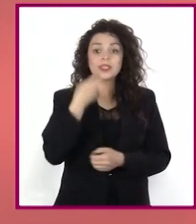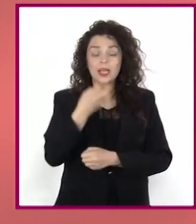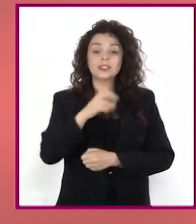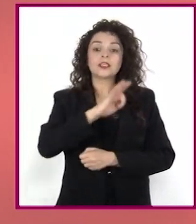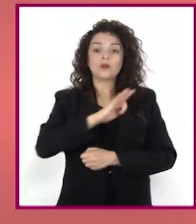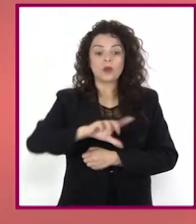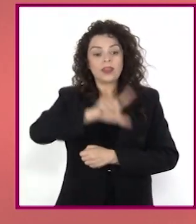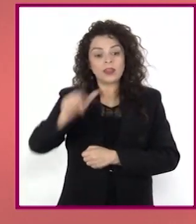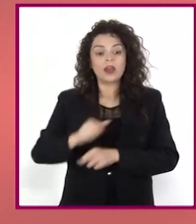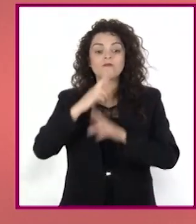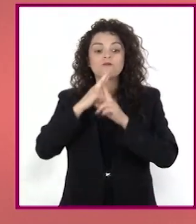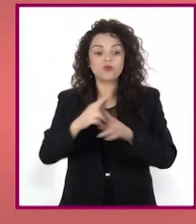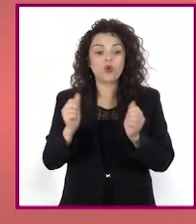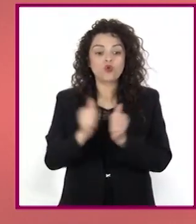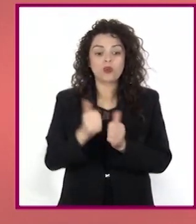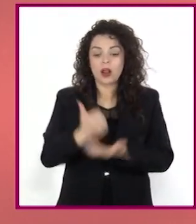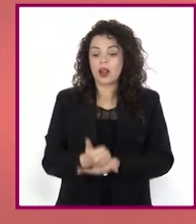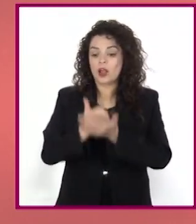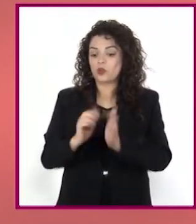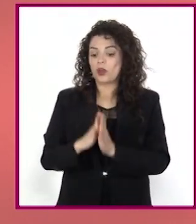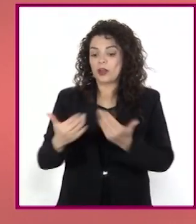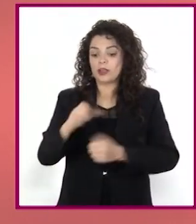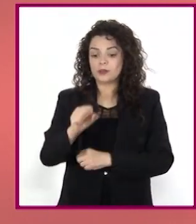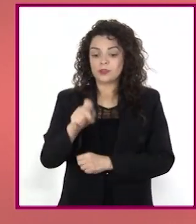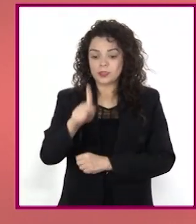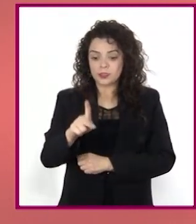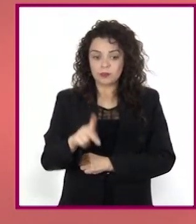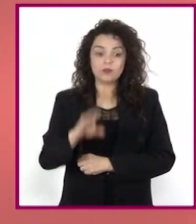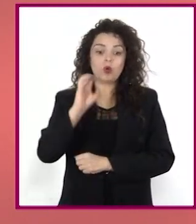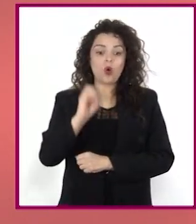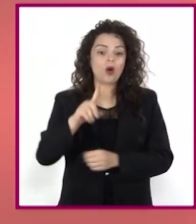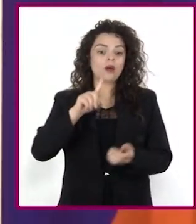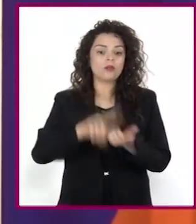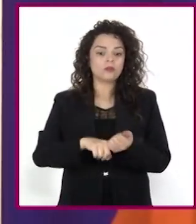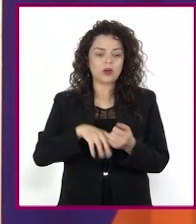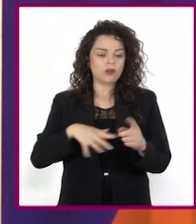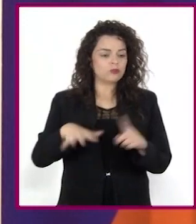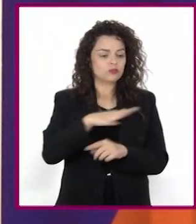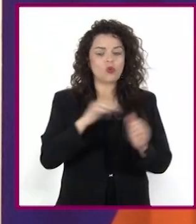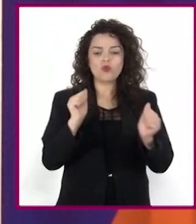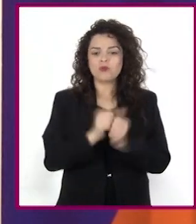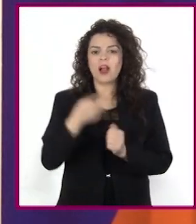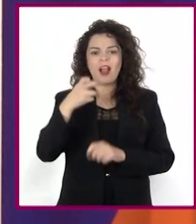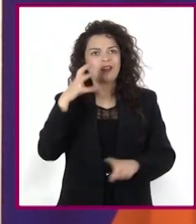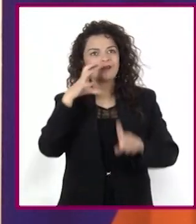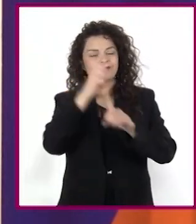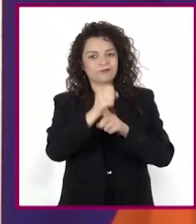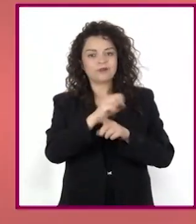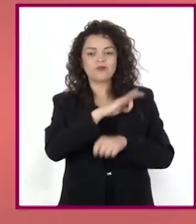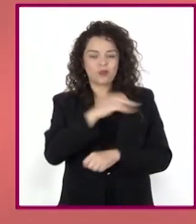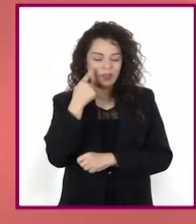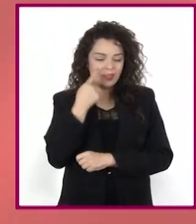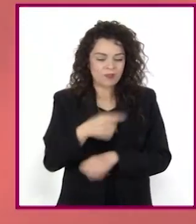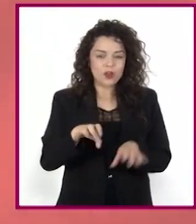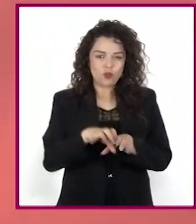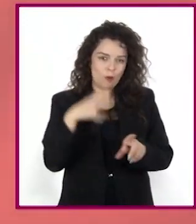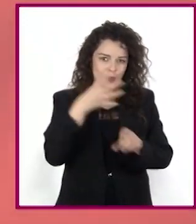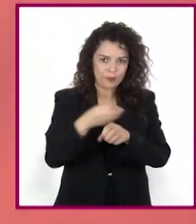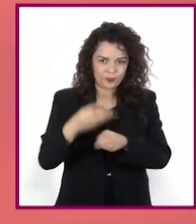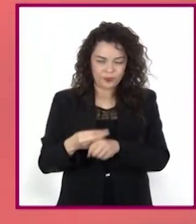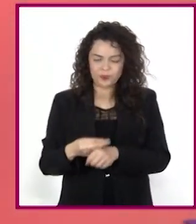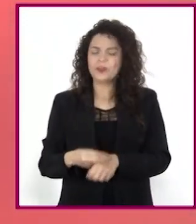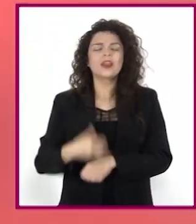texto o al reflexionar en torno a los retos propuestos. Maestra, de hecho, me alegra mucho saber que